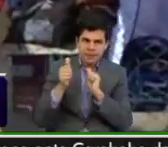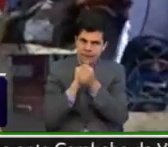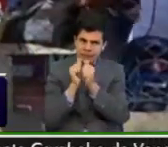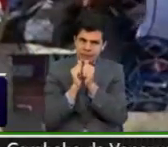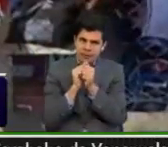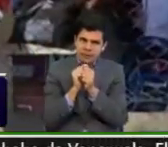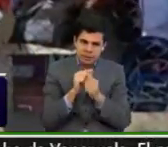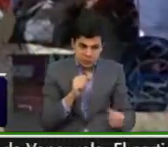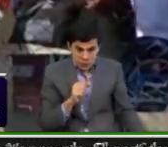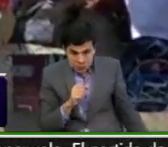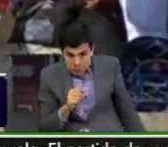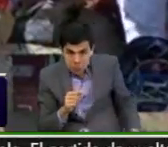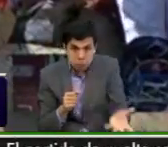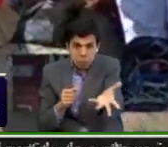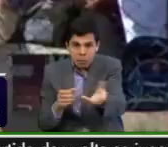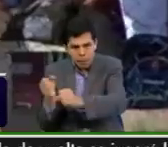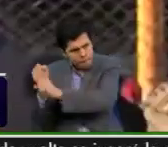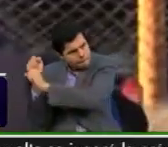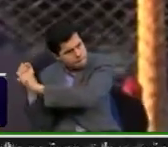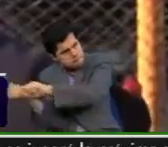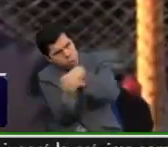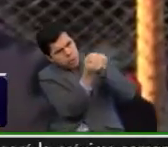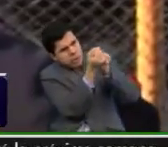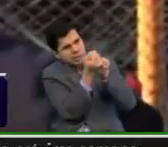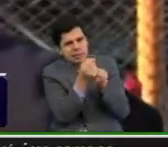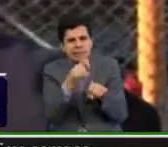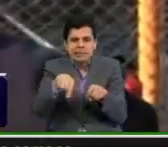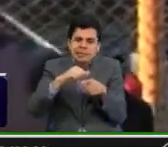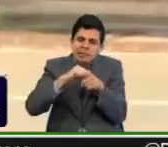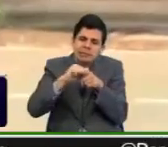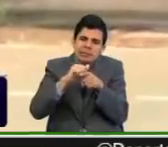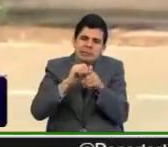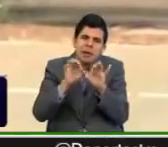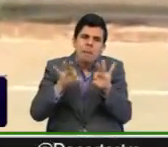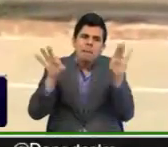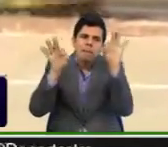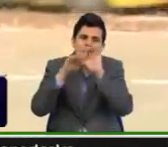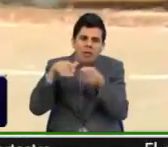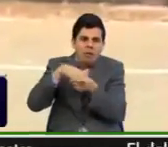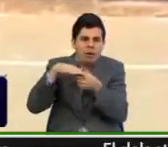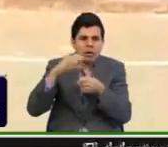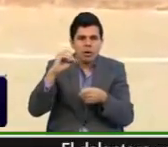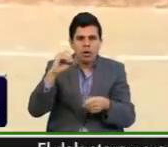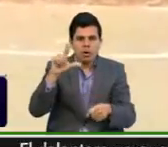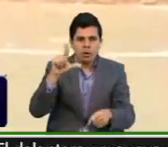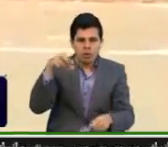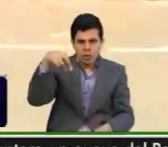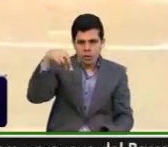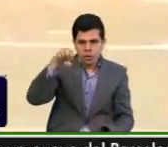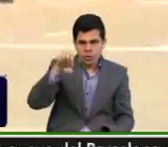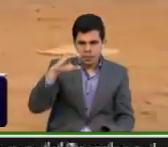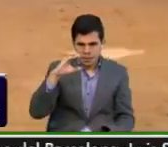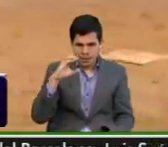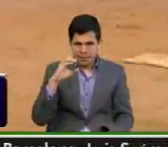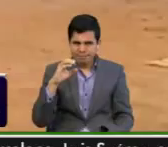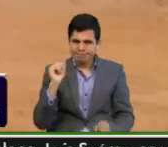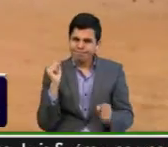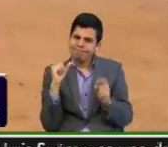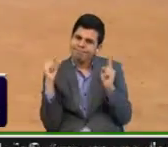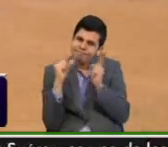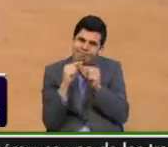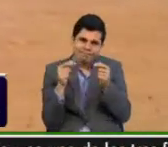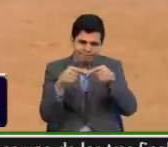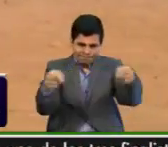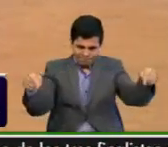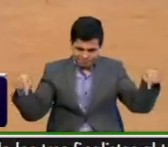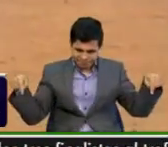extinga. Desde hace varios años vienen trabajando en el pequeño diamante del barrio Colpe, pero el escenario no cuenta con las medidas